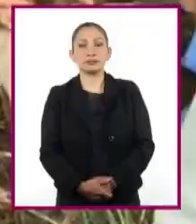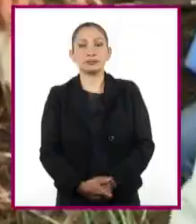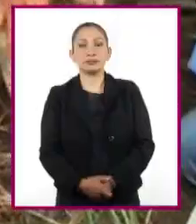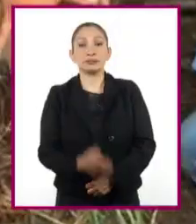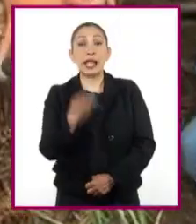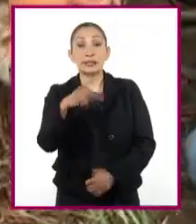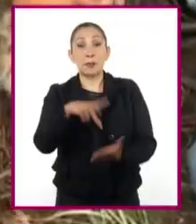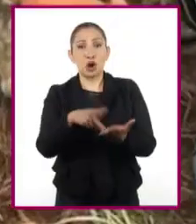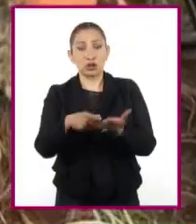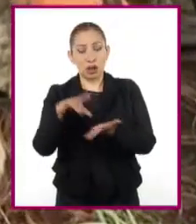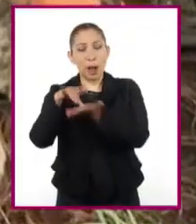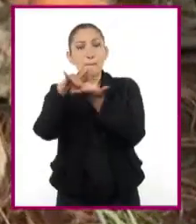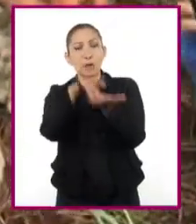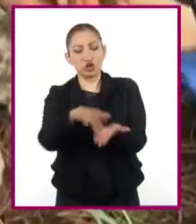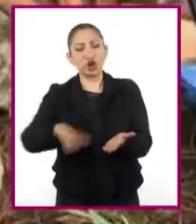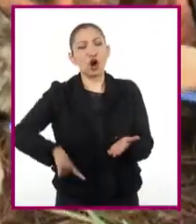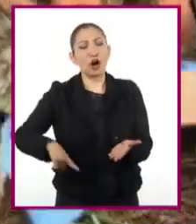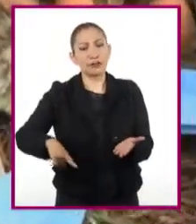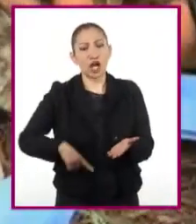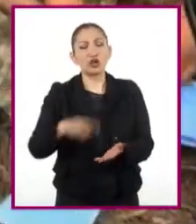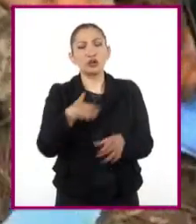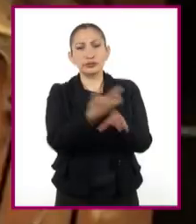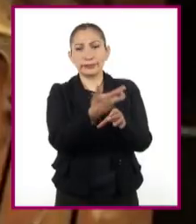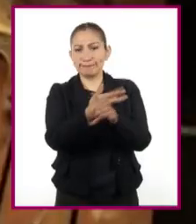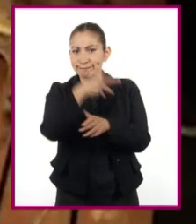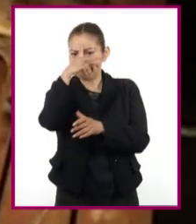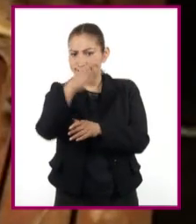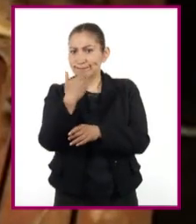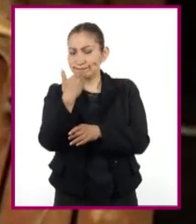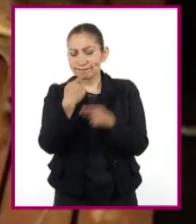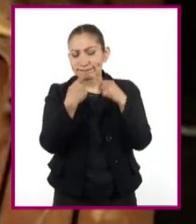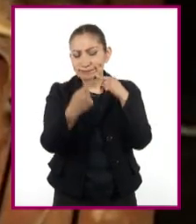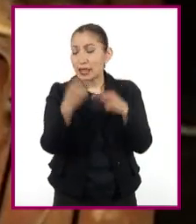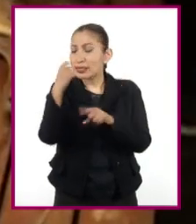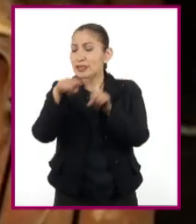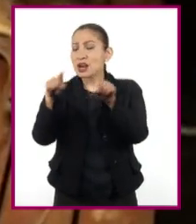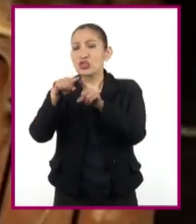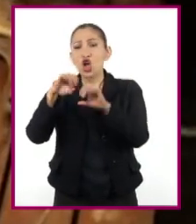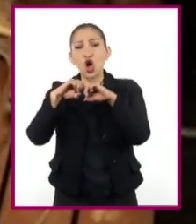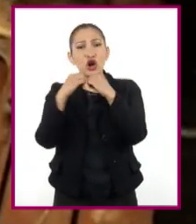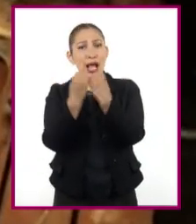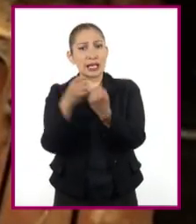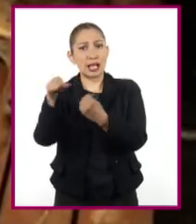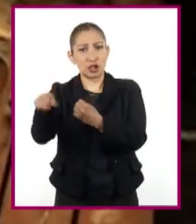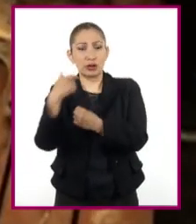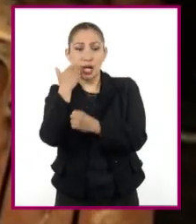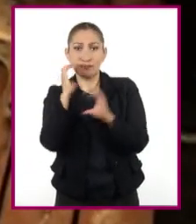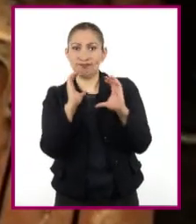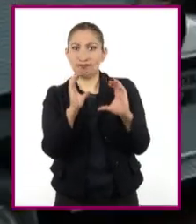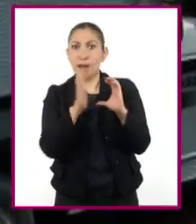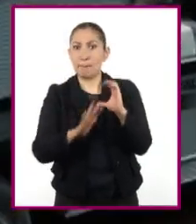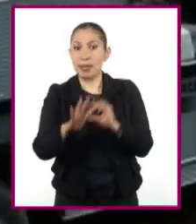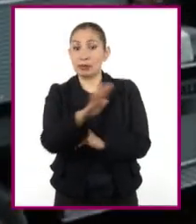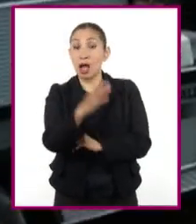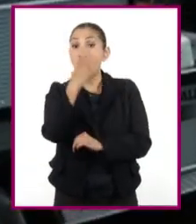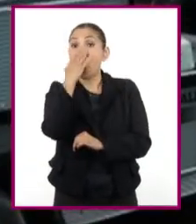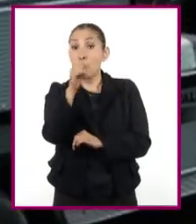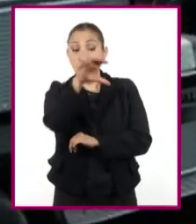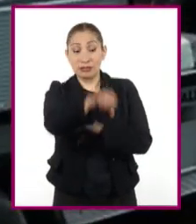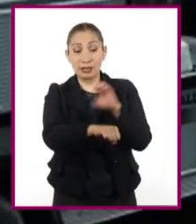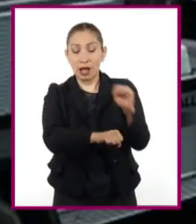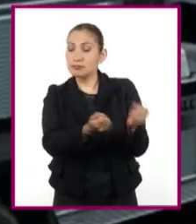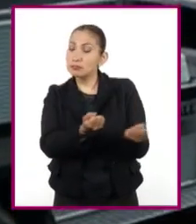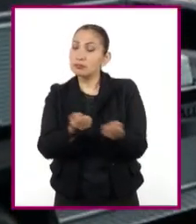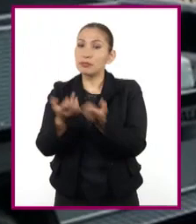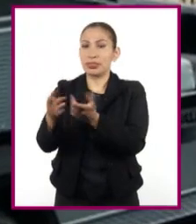El proyecto fue apoyado por los gobiernos de ambos países y diversas organizaciones conservacionistas. Los lobos capturados